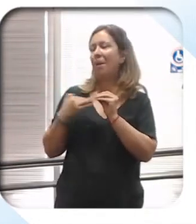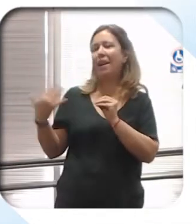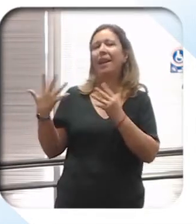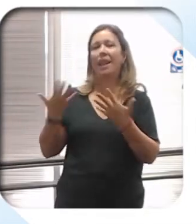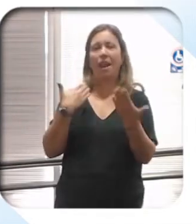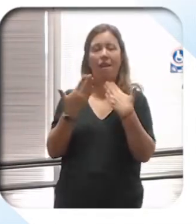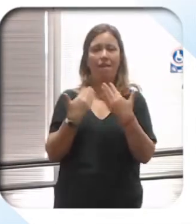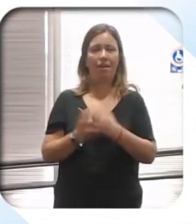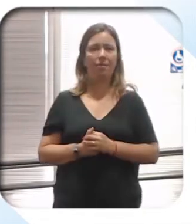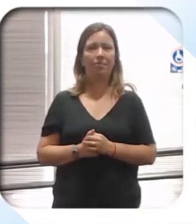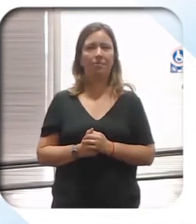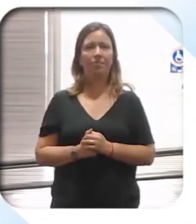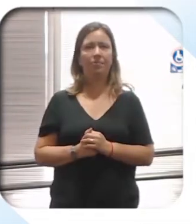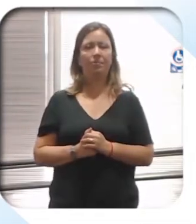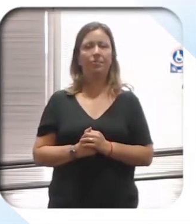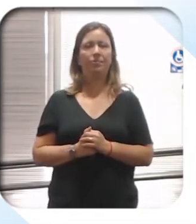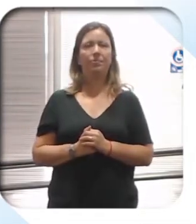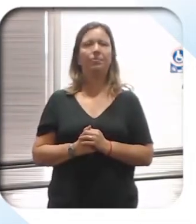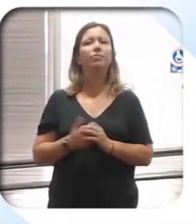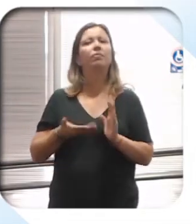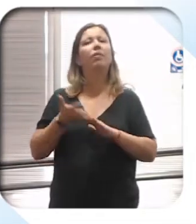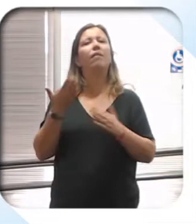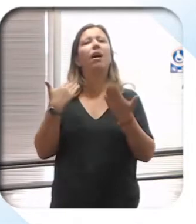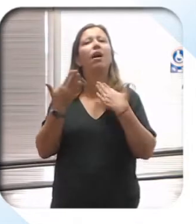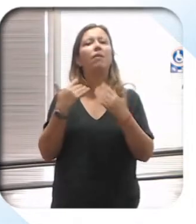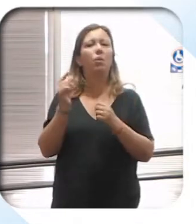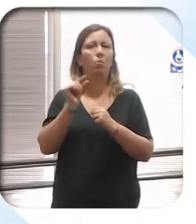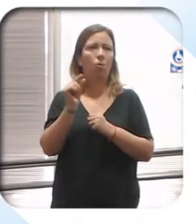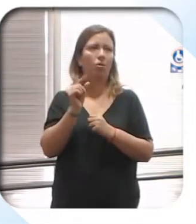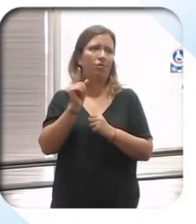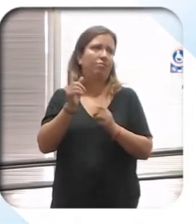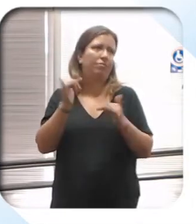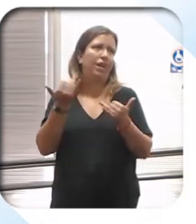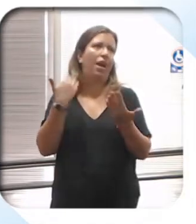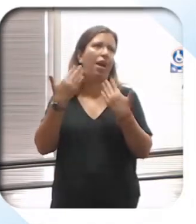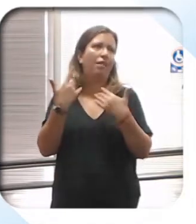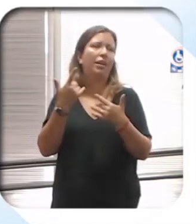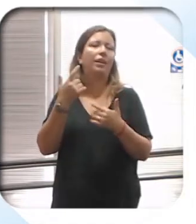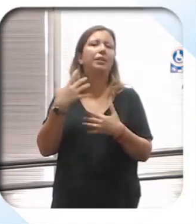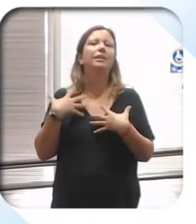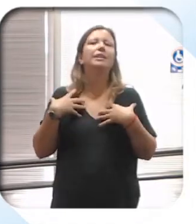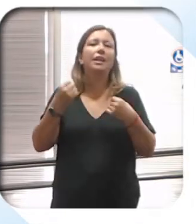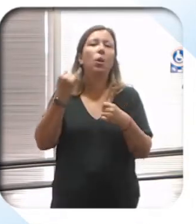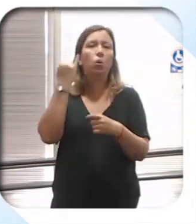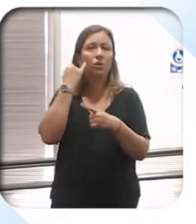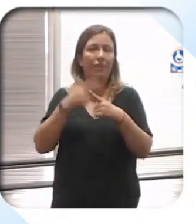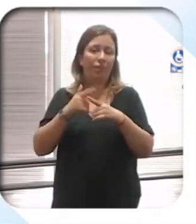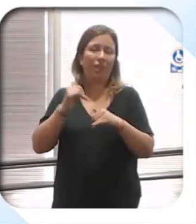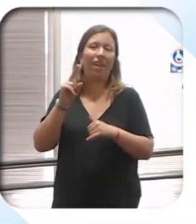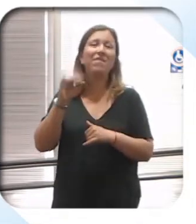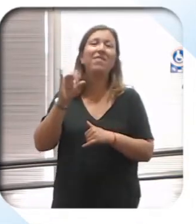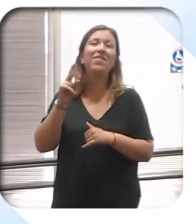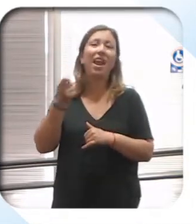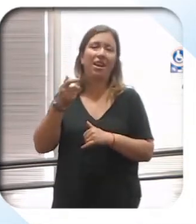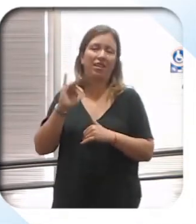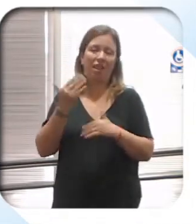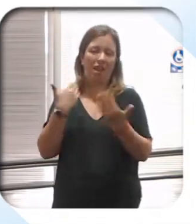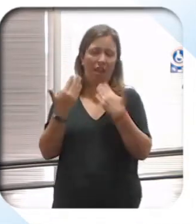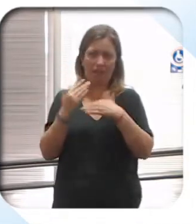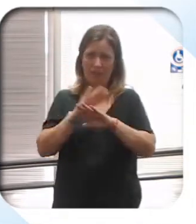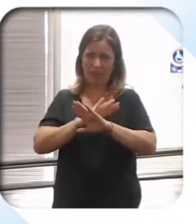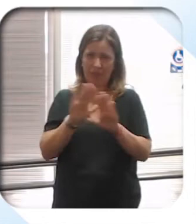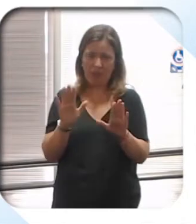quieren hablar. Bueno, vamos a hablar un poquito, aunque ya Vivian habló de la salud sexual. No voy